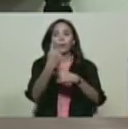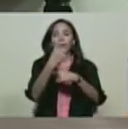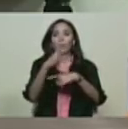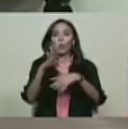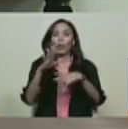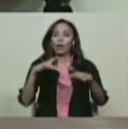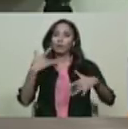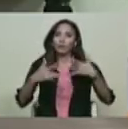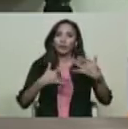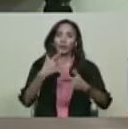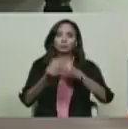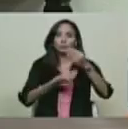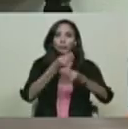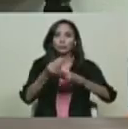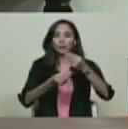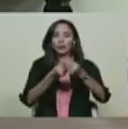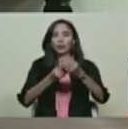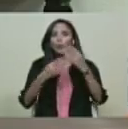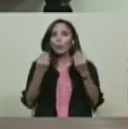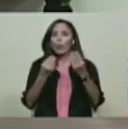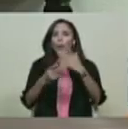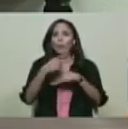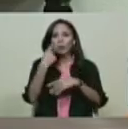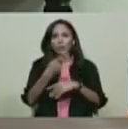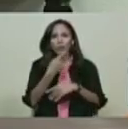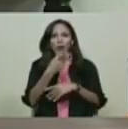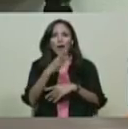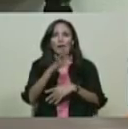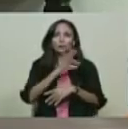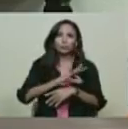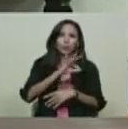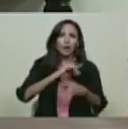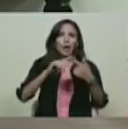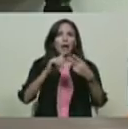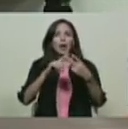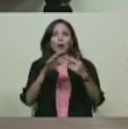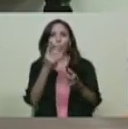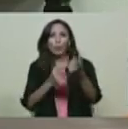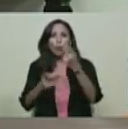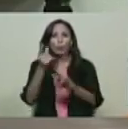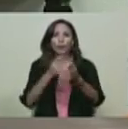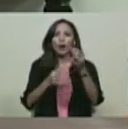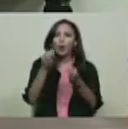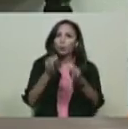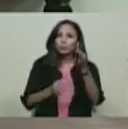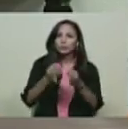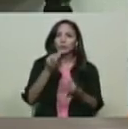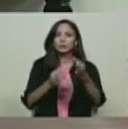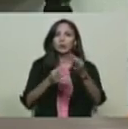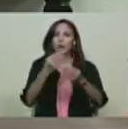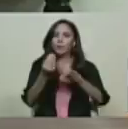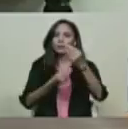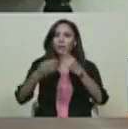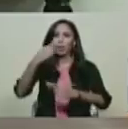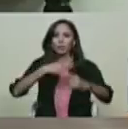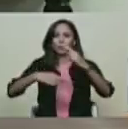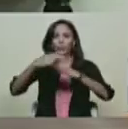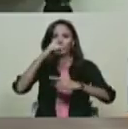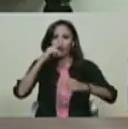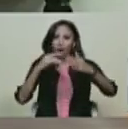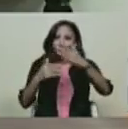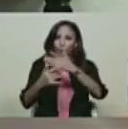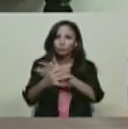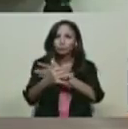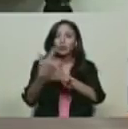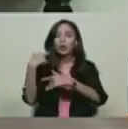acciones de la política social, económica, de justicia social de la revolución para el año 2018,